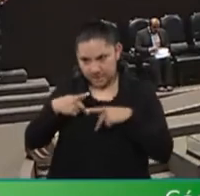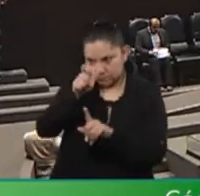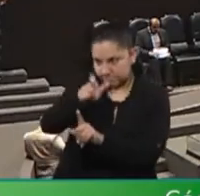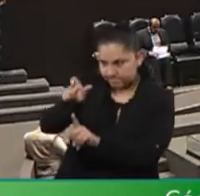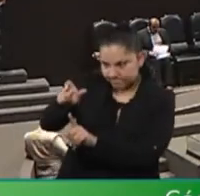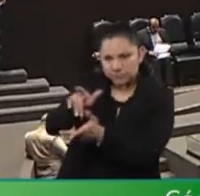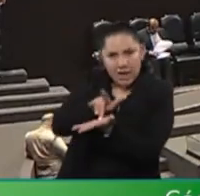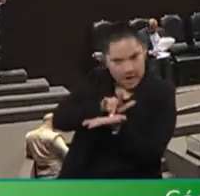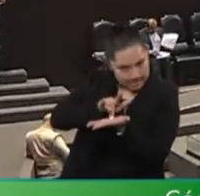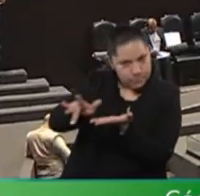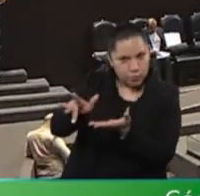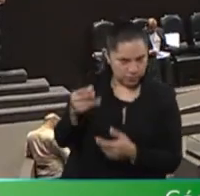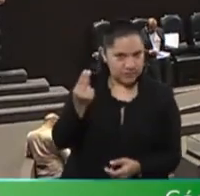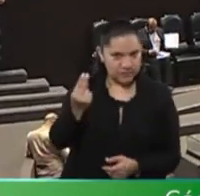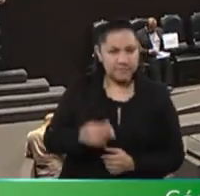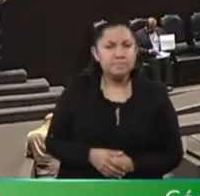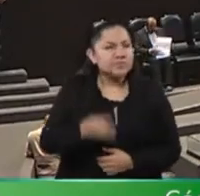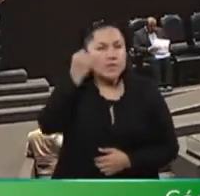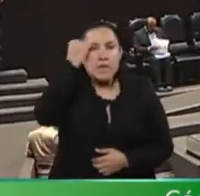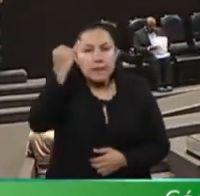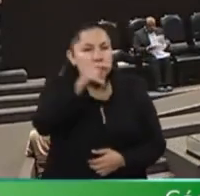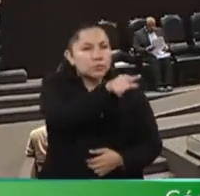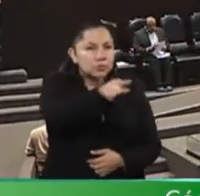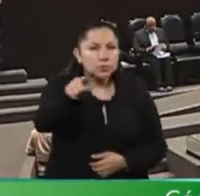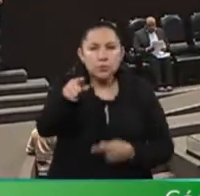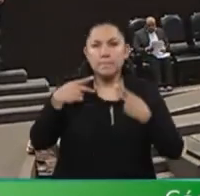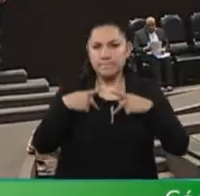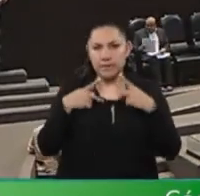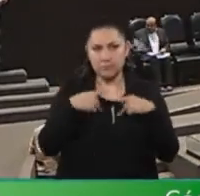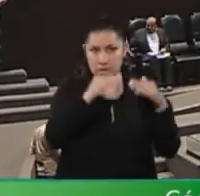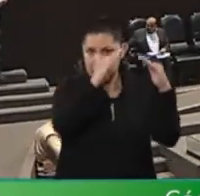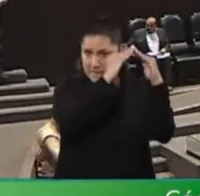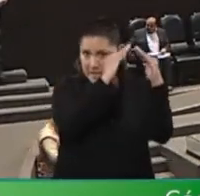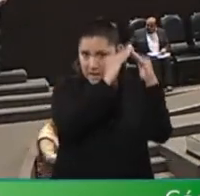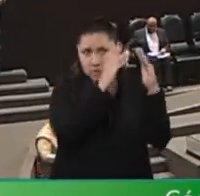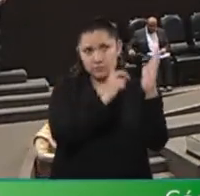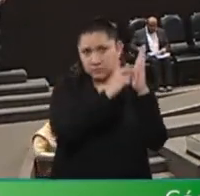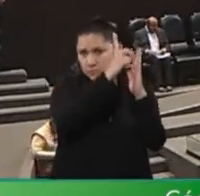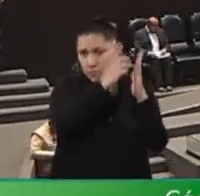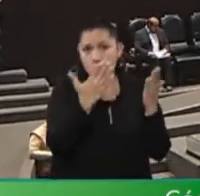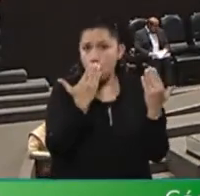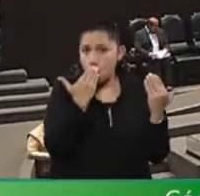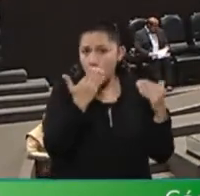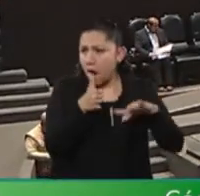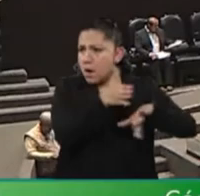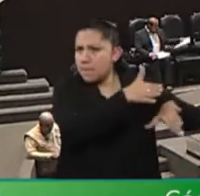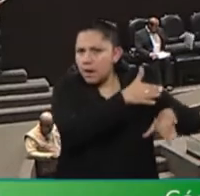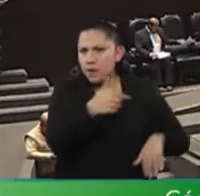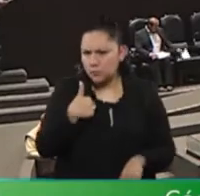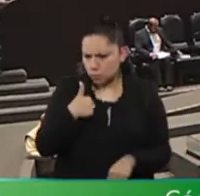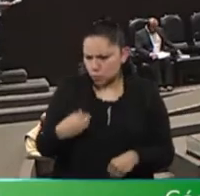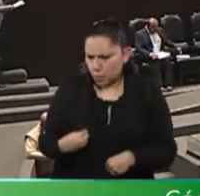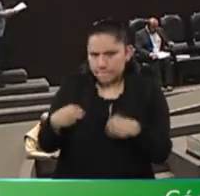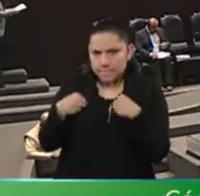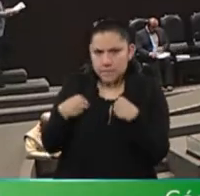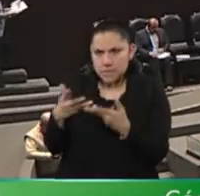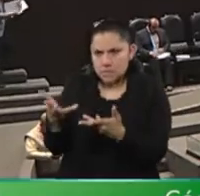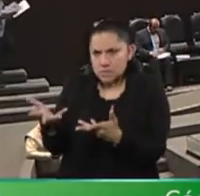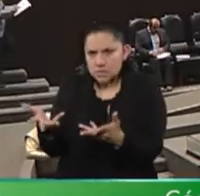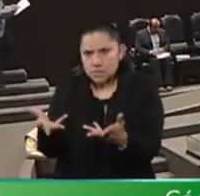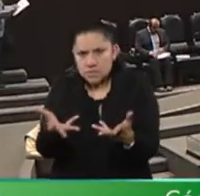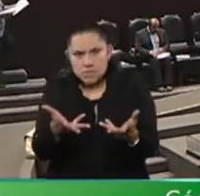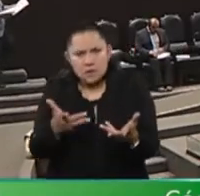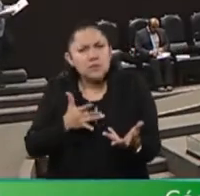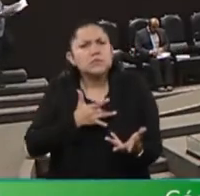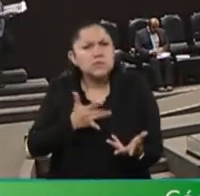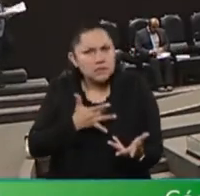imaginan sus vidas sin su casa Sin su hogar cómo sería su vida cómo se sentirían ese sentimiento de miedo